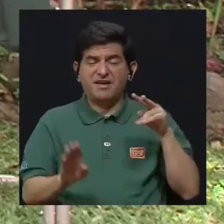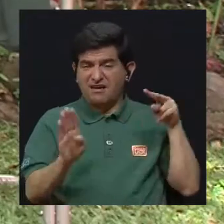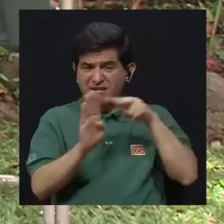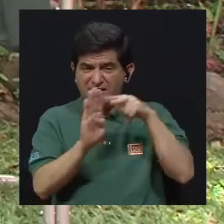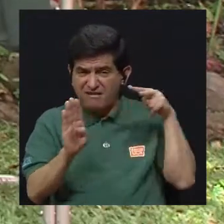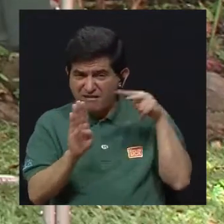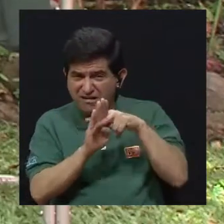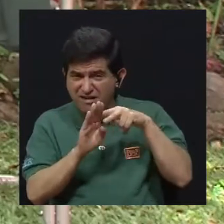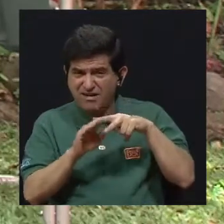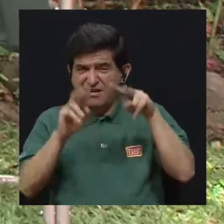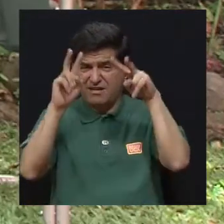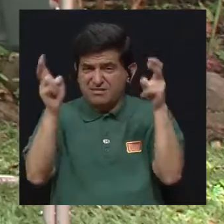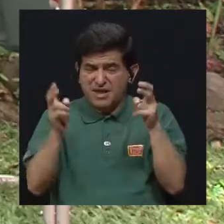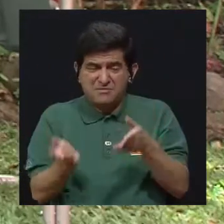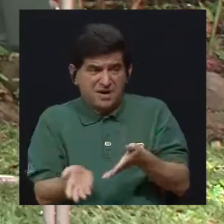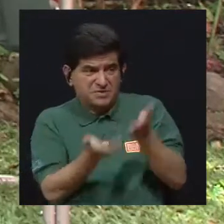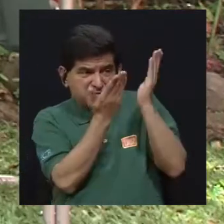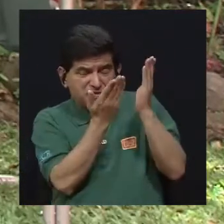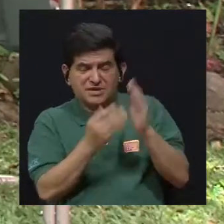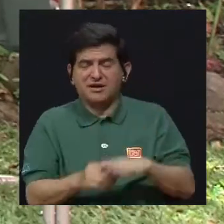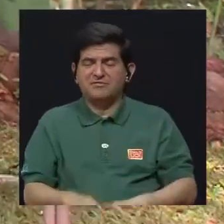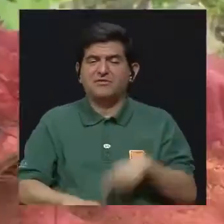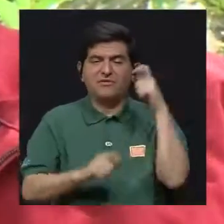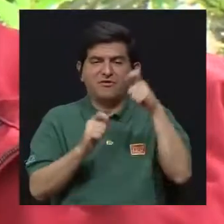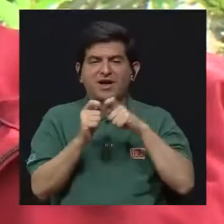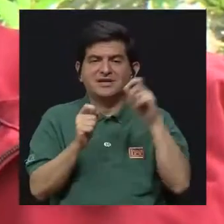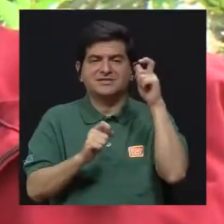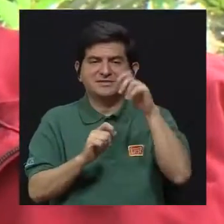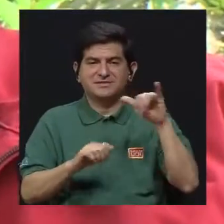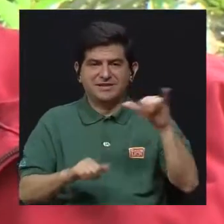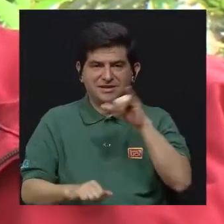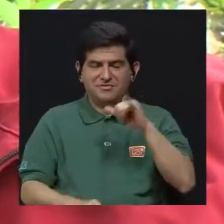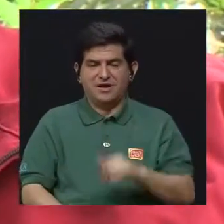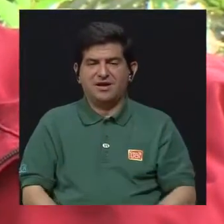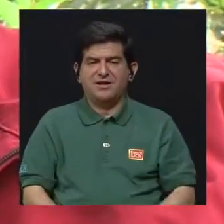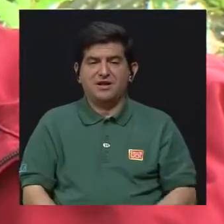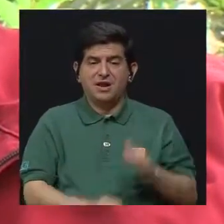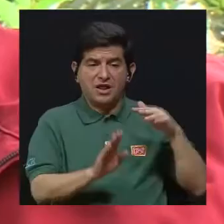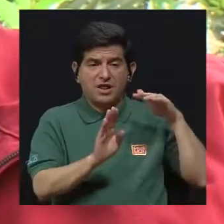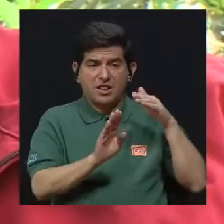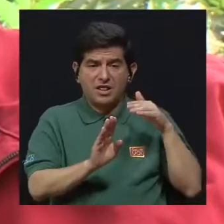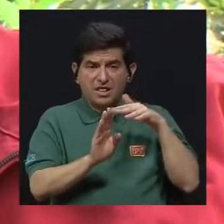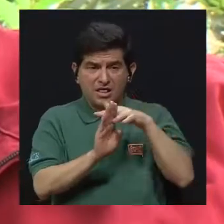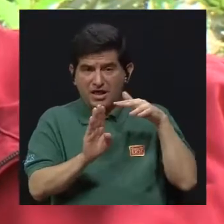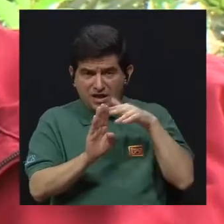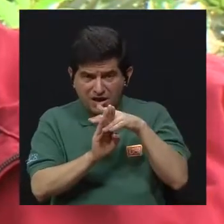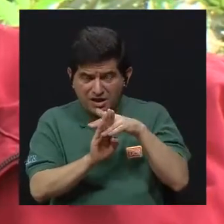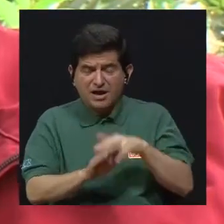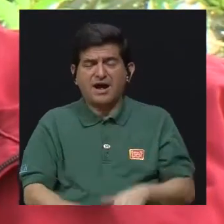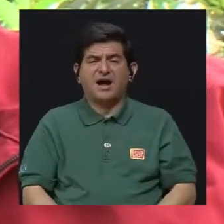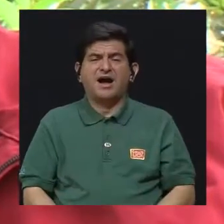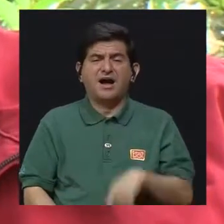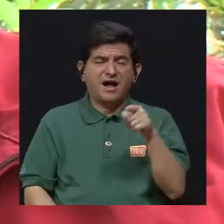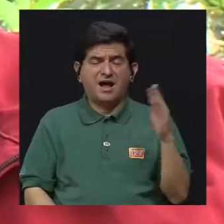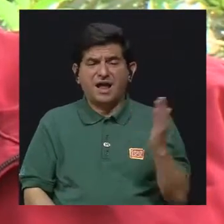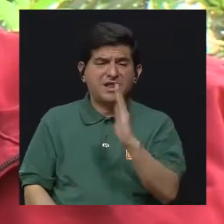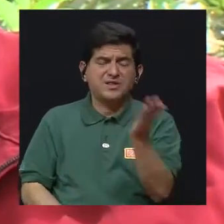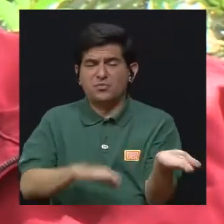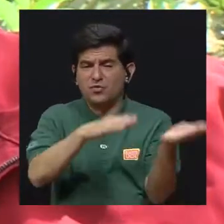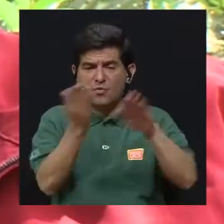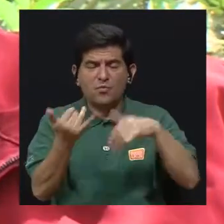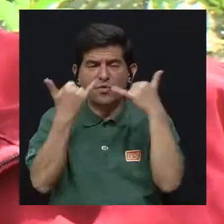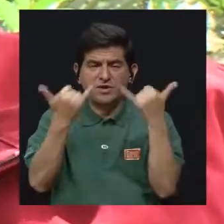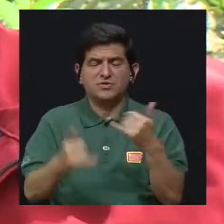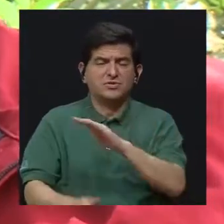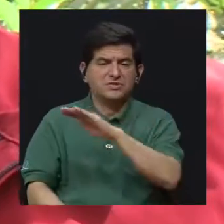exportación, es otro ejemplo concreto, porque los tiburones los hemos prácticamente extinguido de los mares de Costa